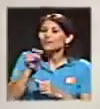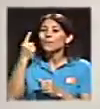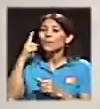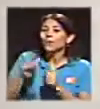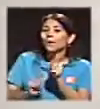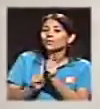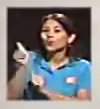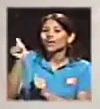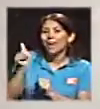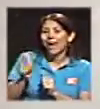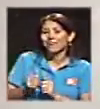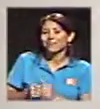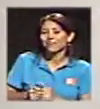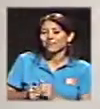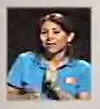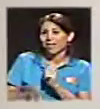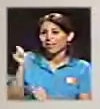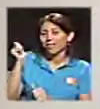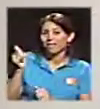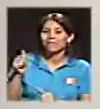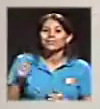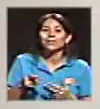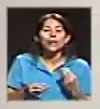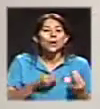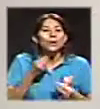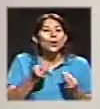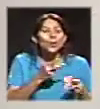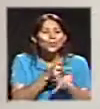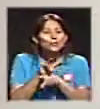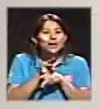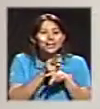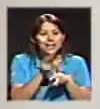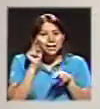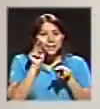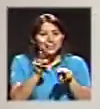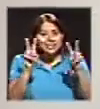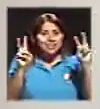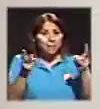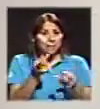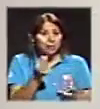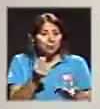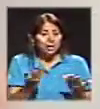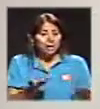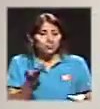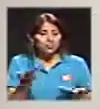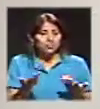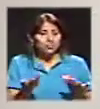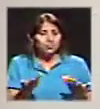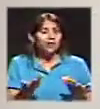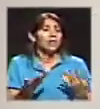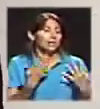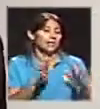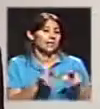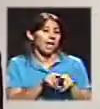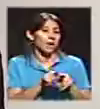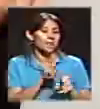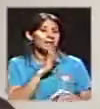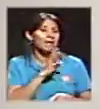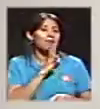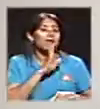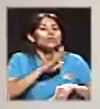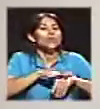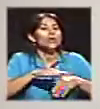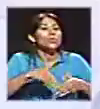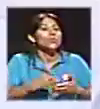Pero ¿cómo sí. mira la superintendencia este tema de los dineros? Y es que se ha hablado también de ciertos